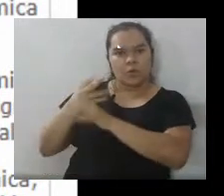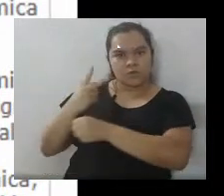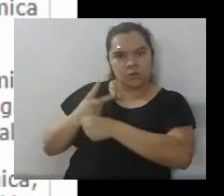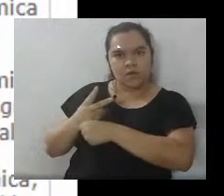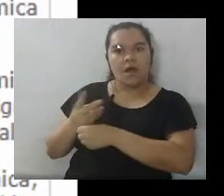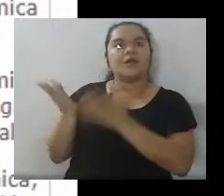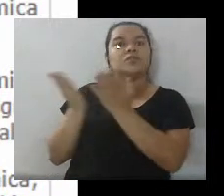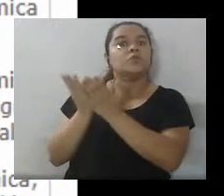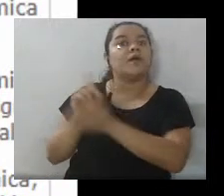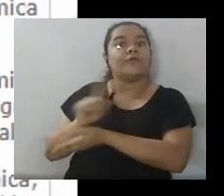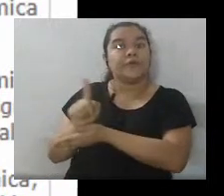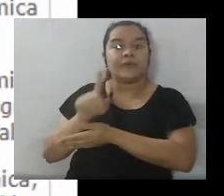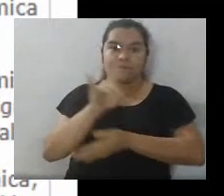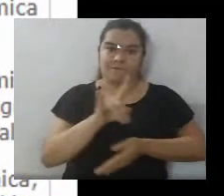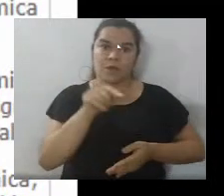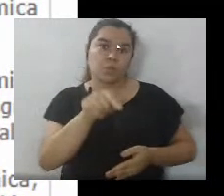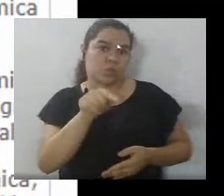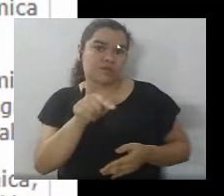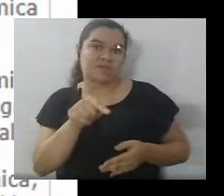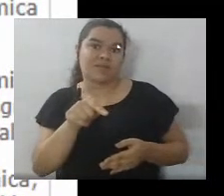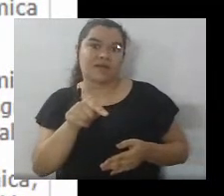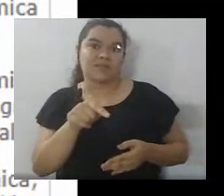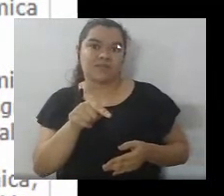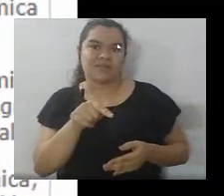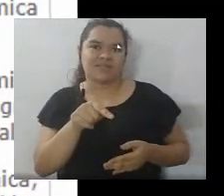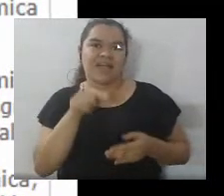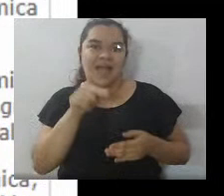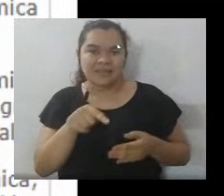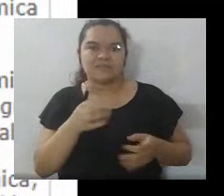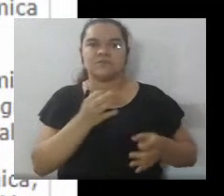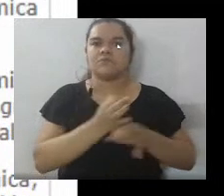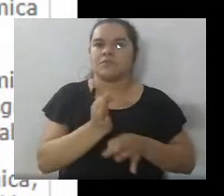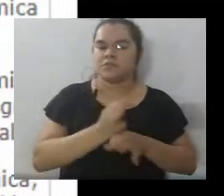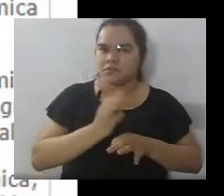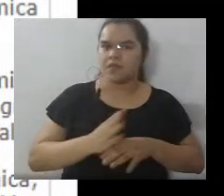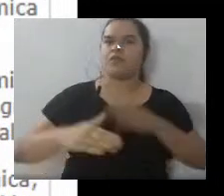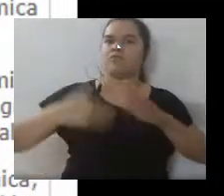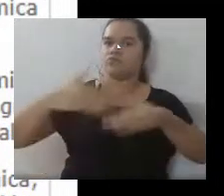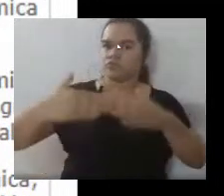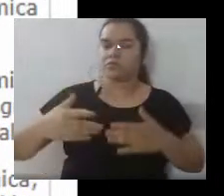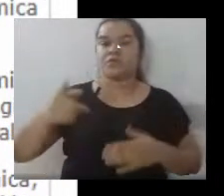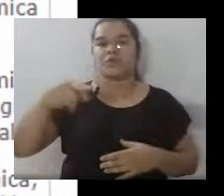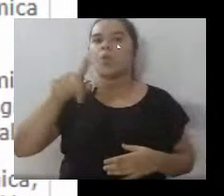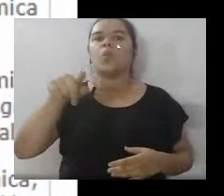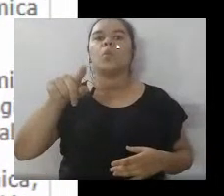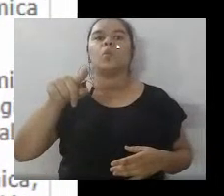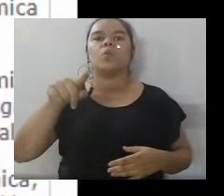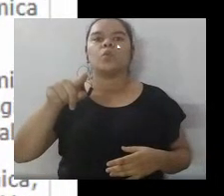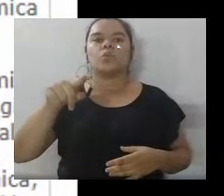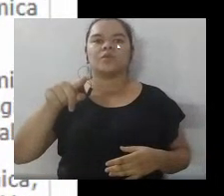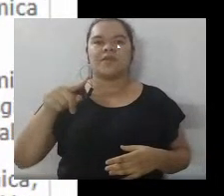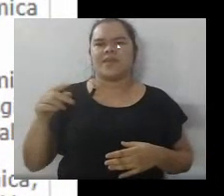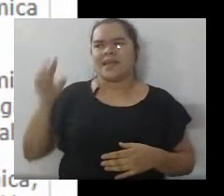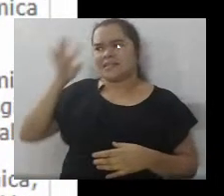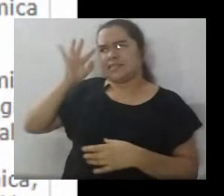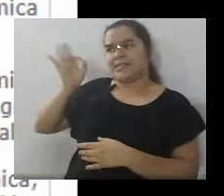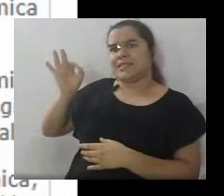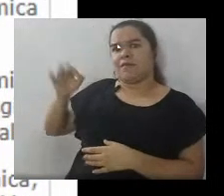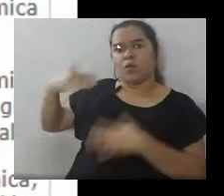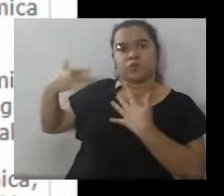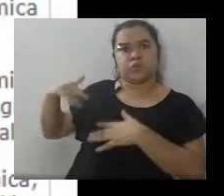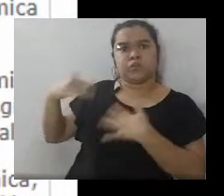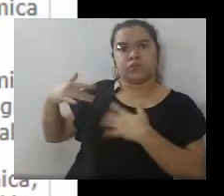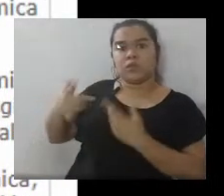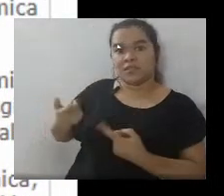la facultad está para eso, para formarlos, para enseñarles, así que no tienen que venir acá con una gran base. Lo que